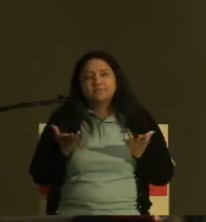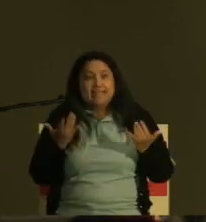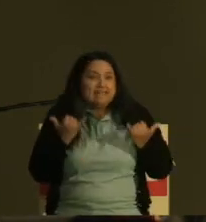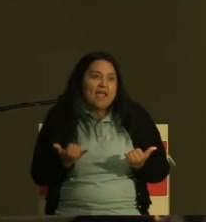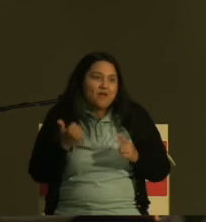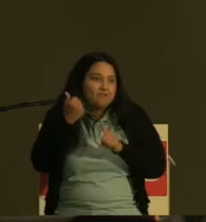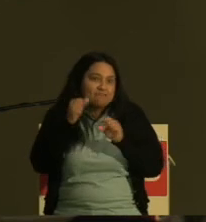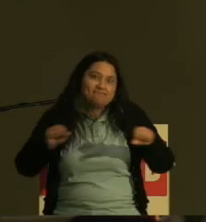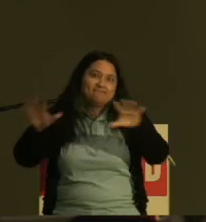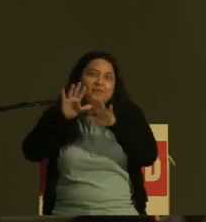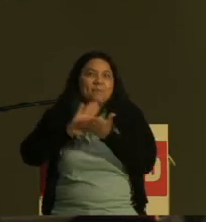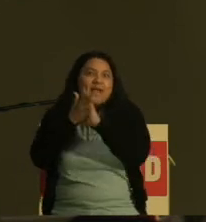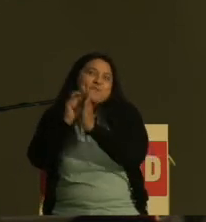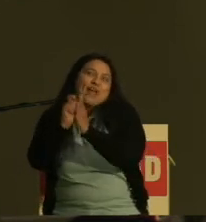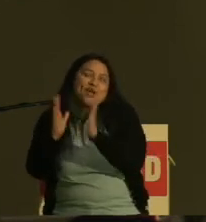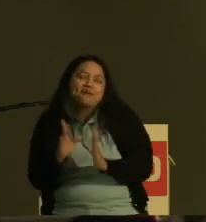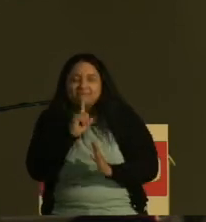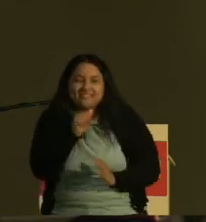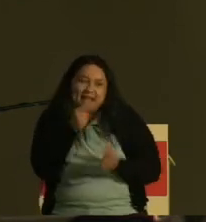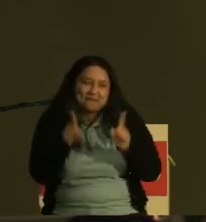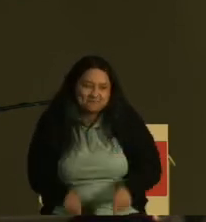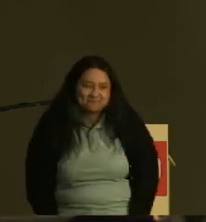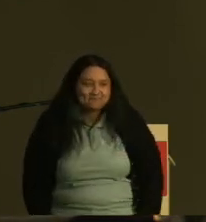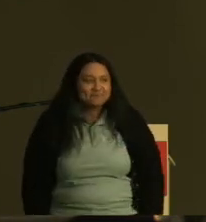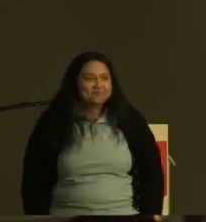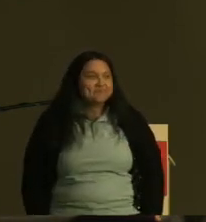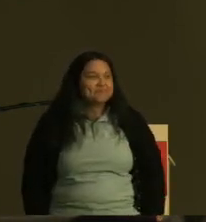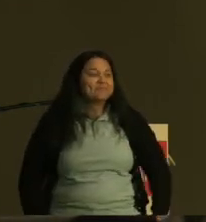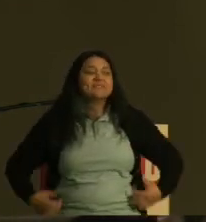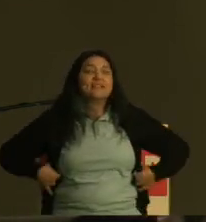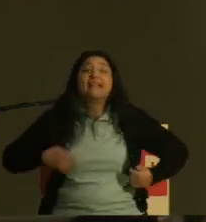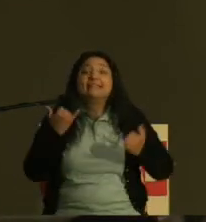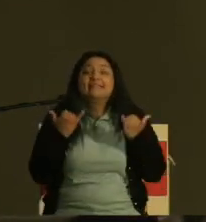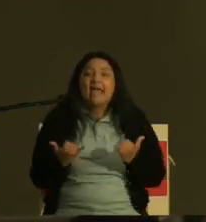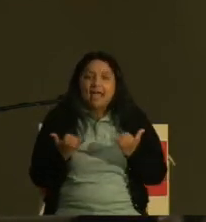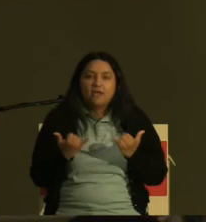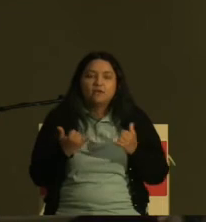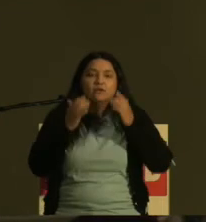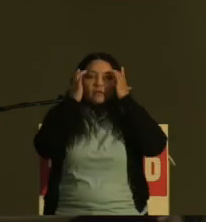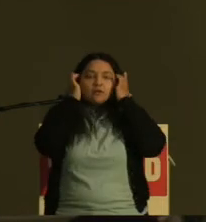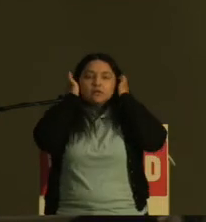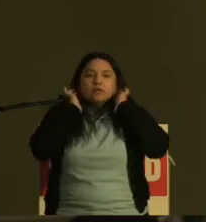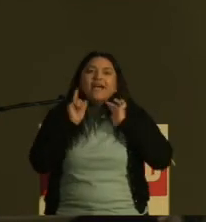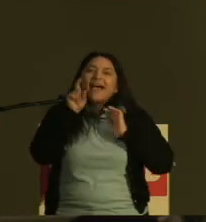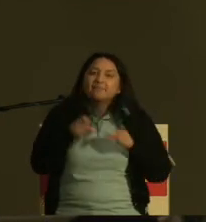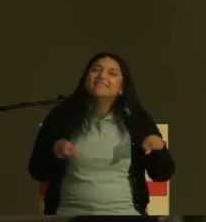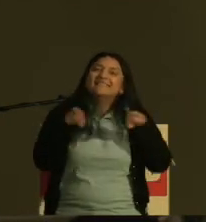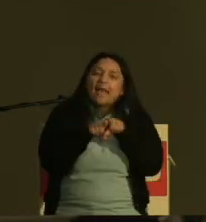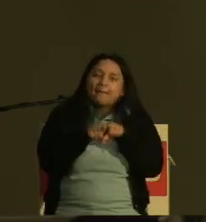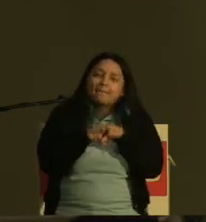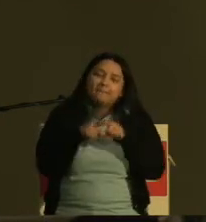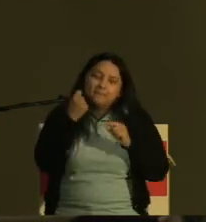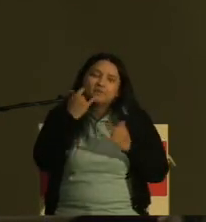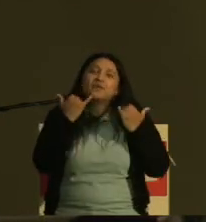¿no? Cosa que no ocurrió, menos mal. Y ahora he vuelto, pero tiene que ser la misma. Entonces se convirtió,